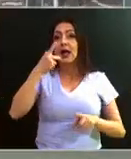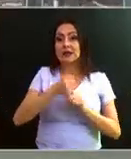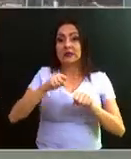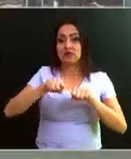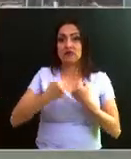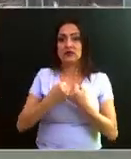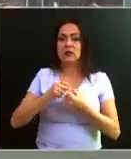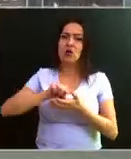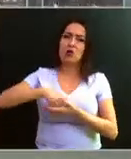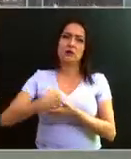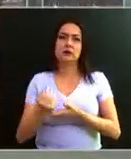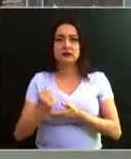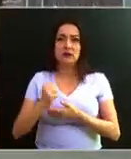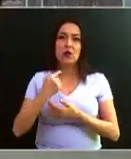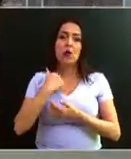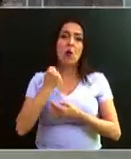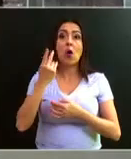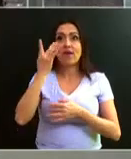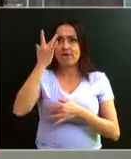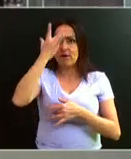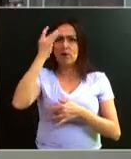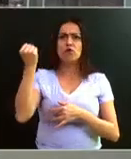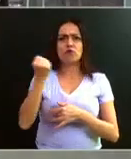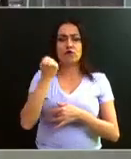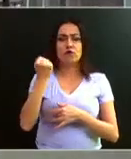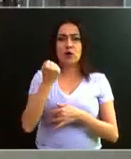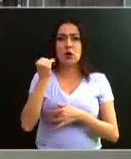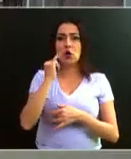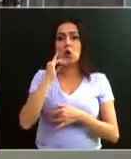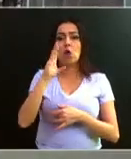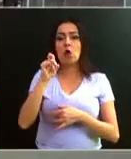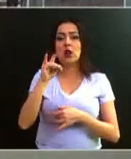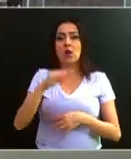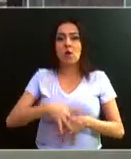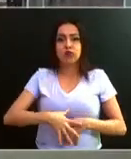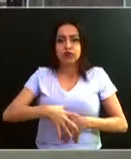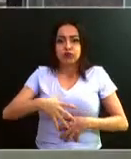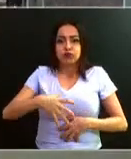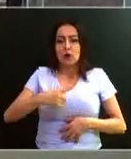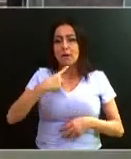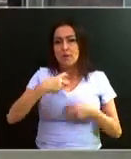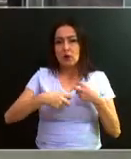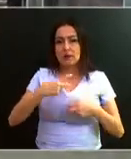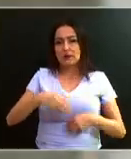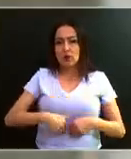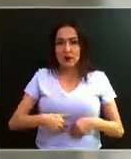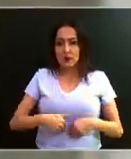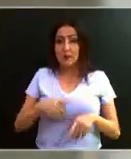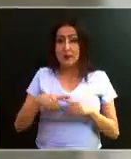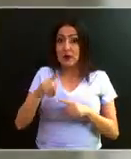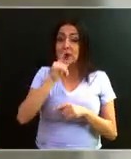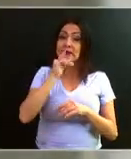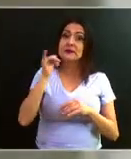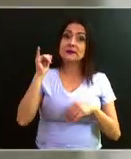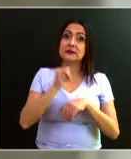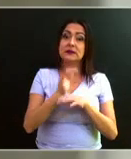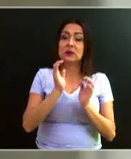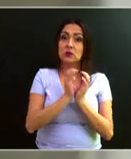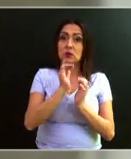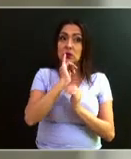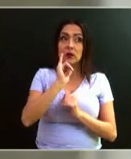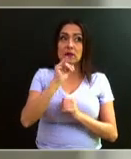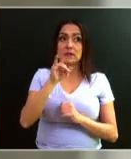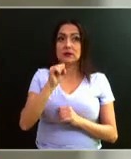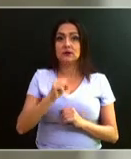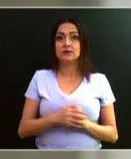fracturas o esguinces y enfermedades agudas, tales como colitis o gastroenteritis. El seguro viajero con asistencia